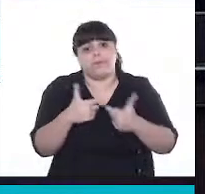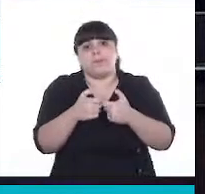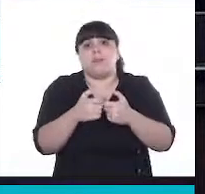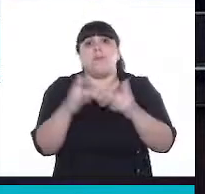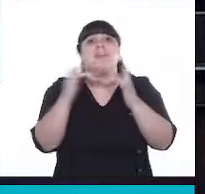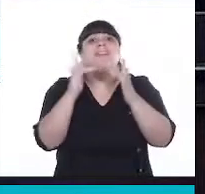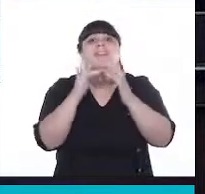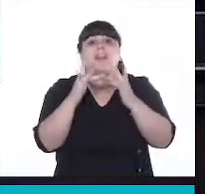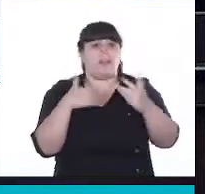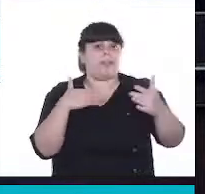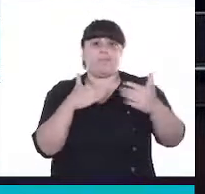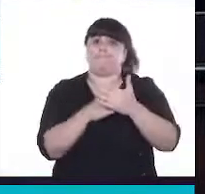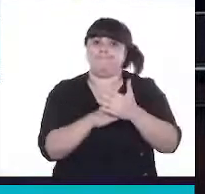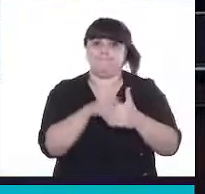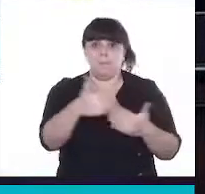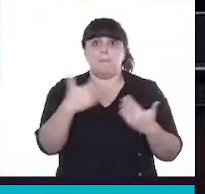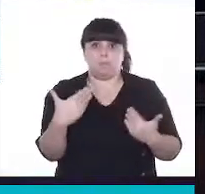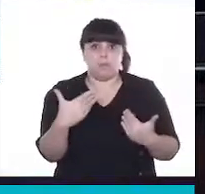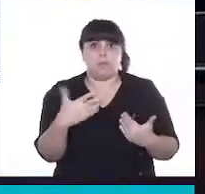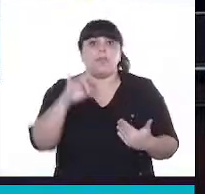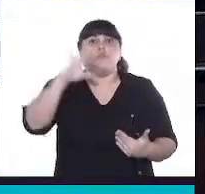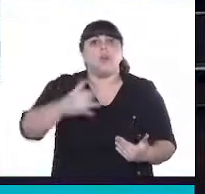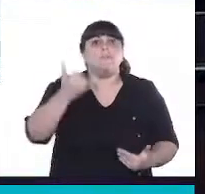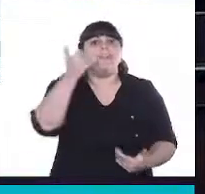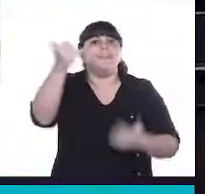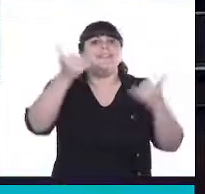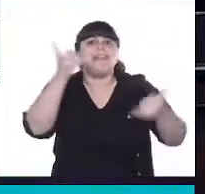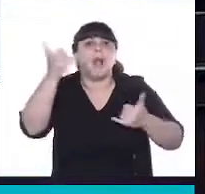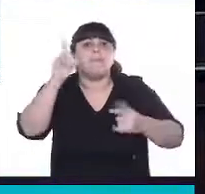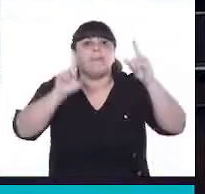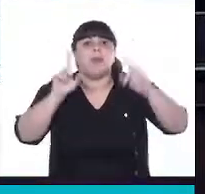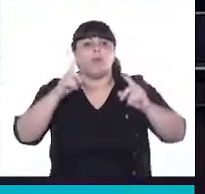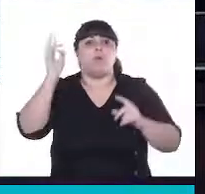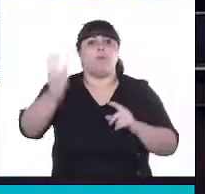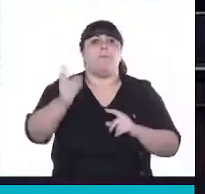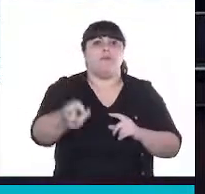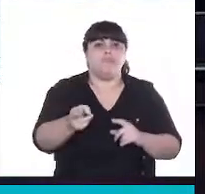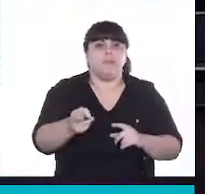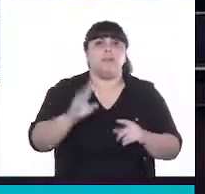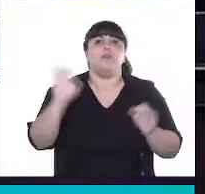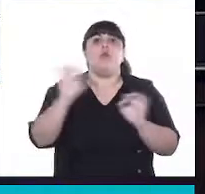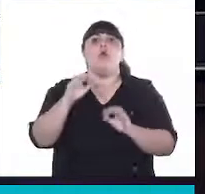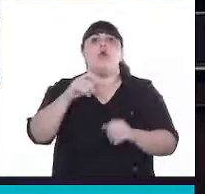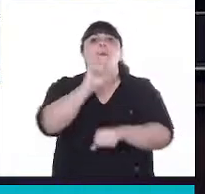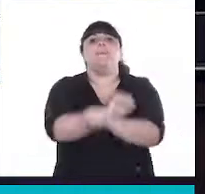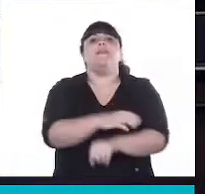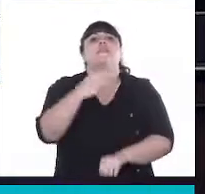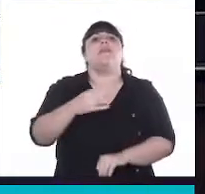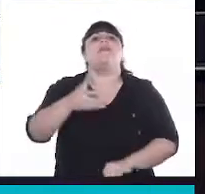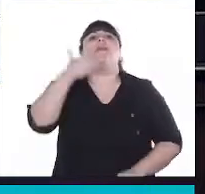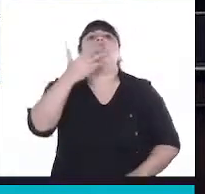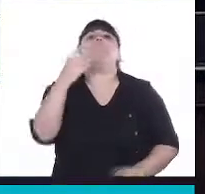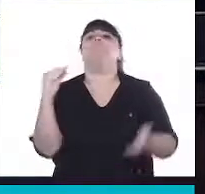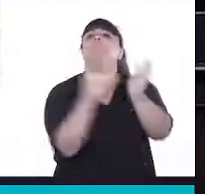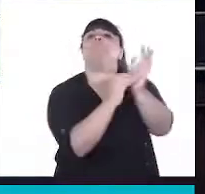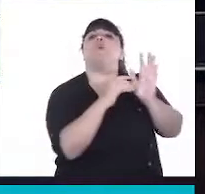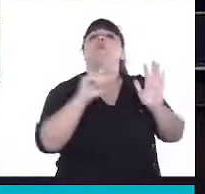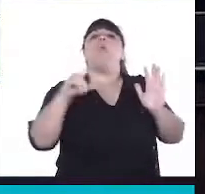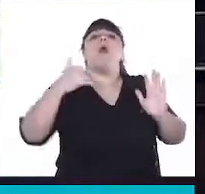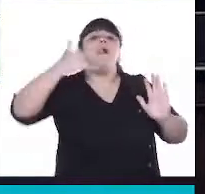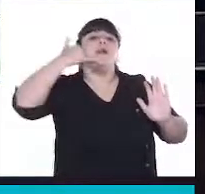internet o limitar las llamadas a determinados números obligar a declarar a los presos a qué números van a llamar